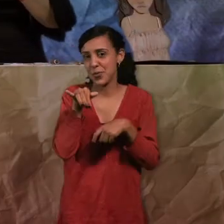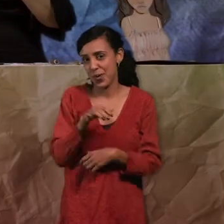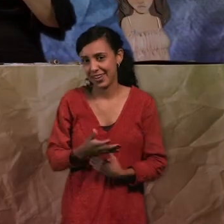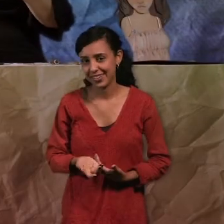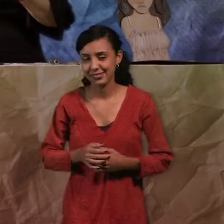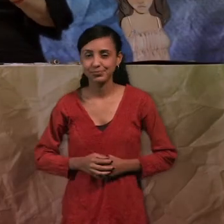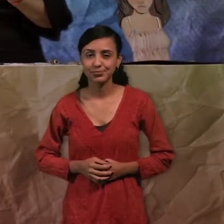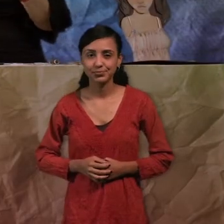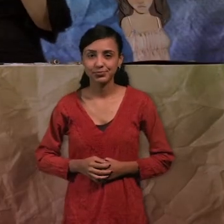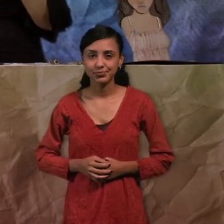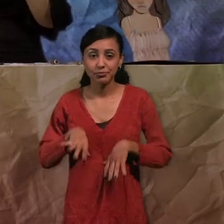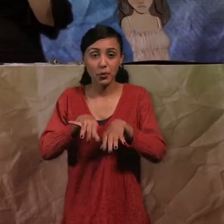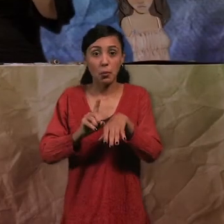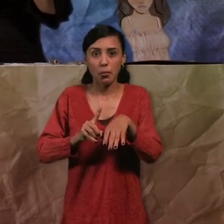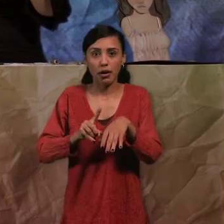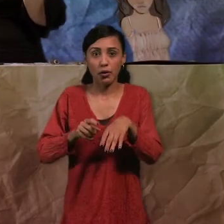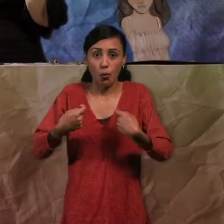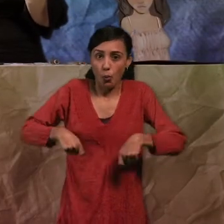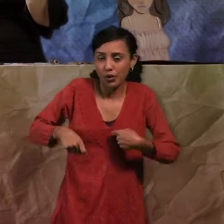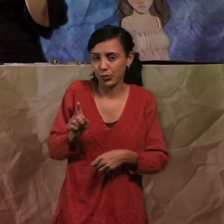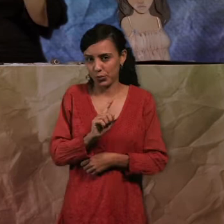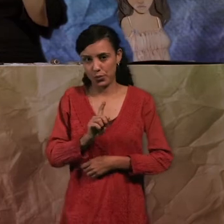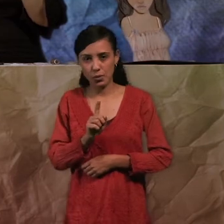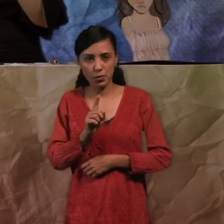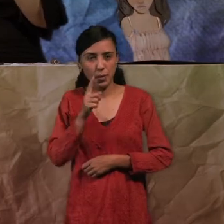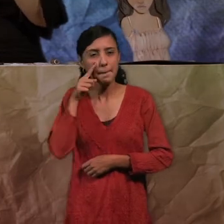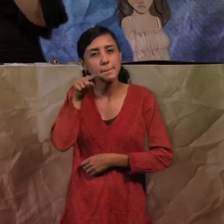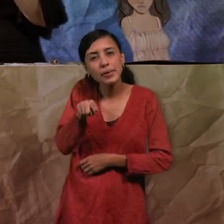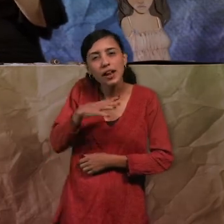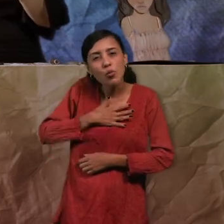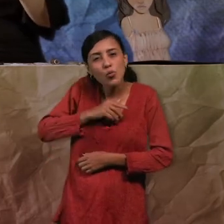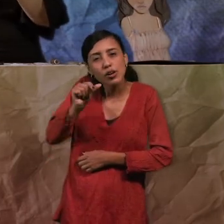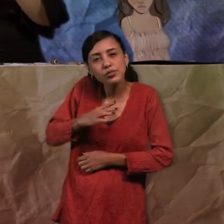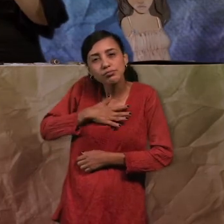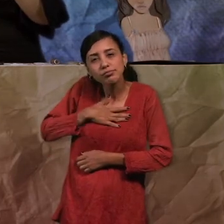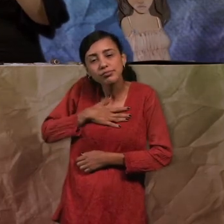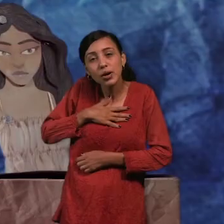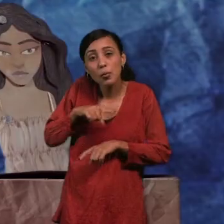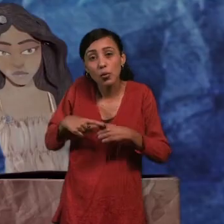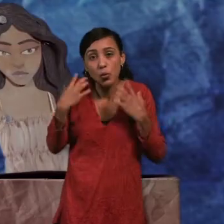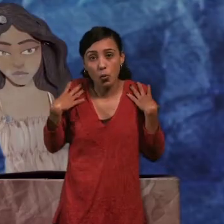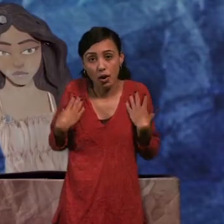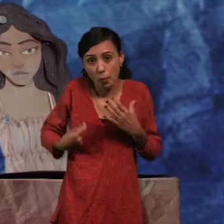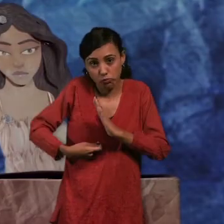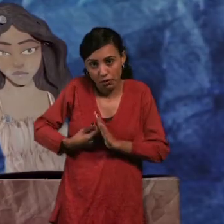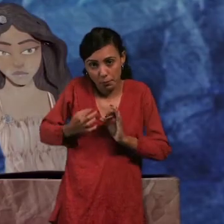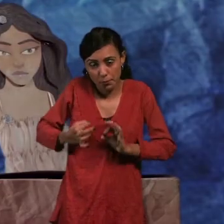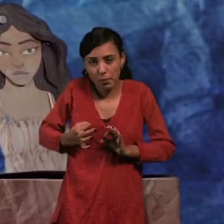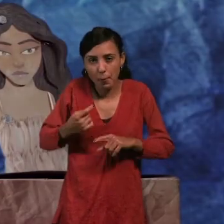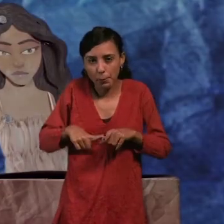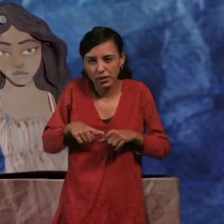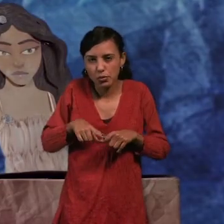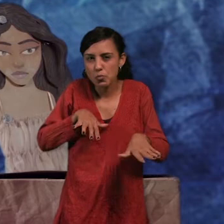perrito no va a estar corriendo, sencillamente va a estar mirando a su dueño. Por eso el cuerpo lo hice fijo y le hice una